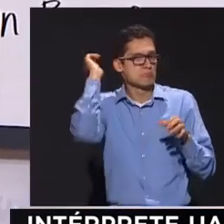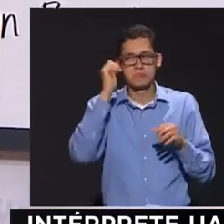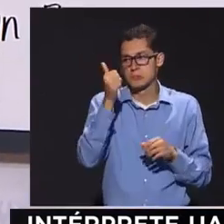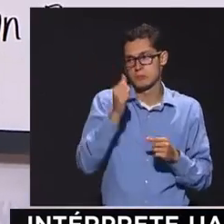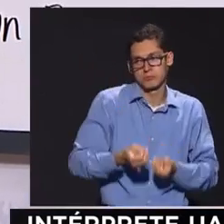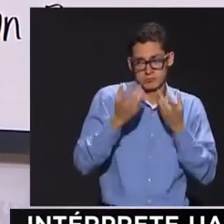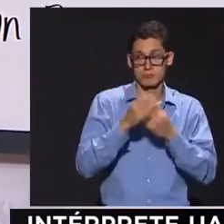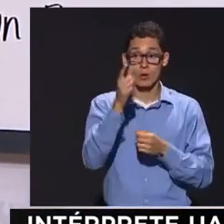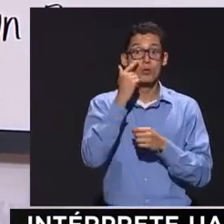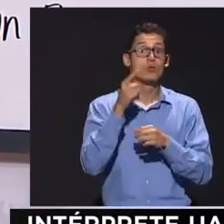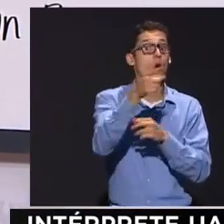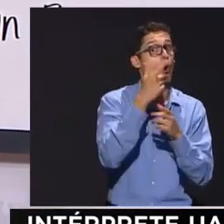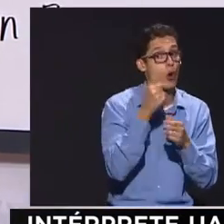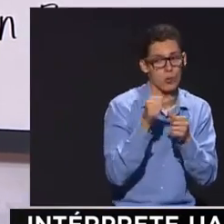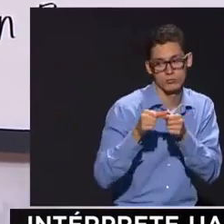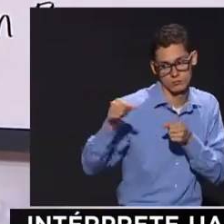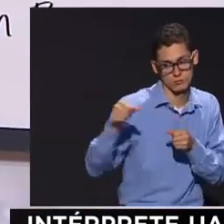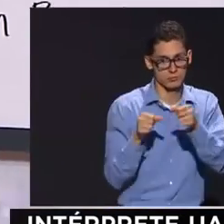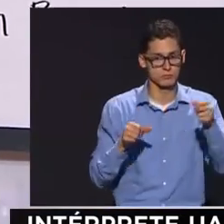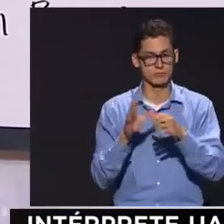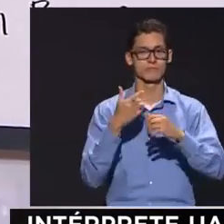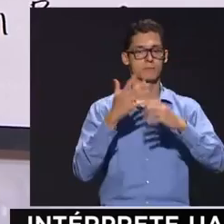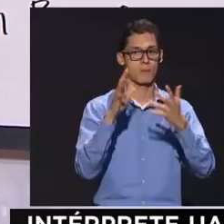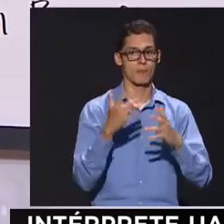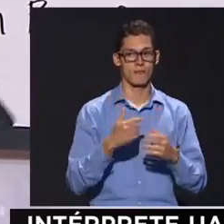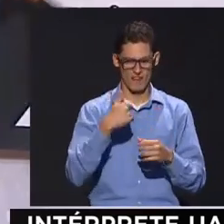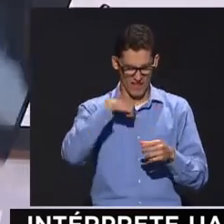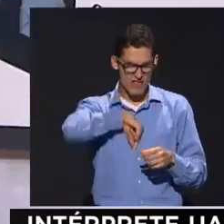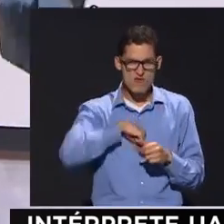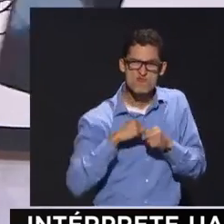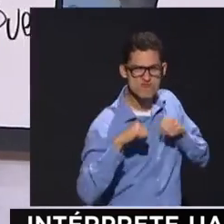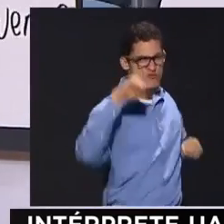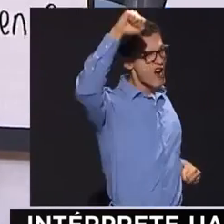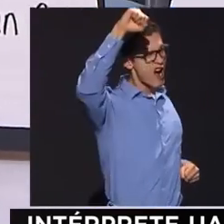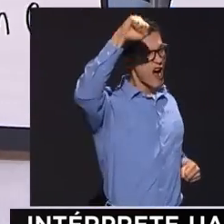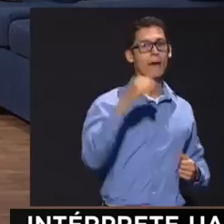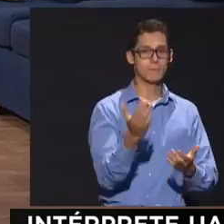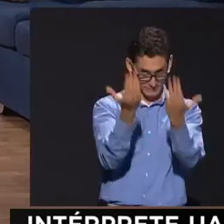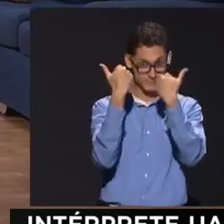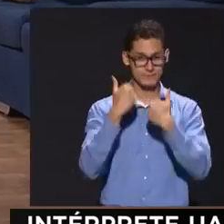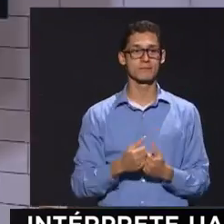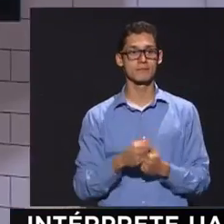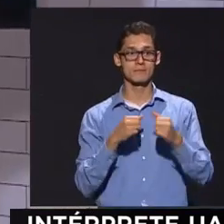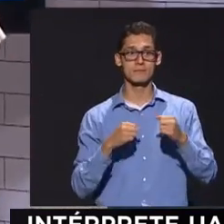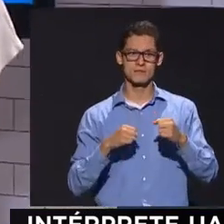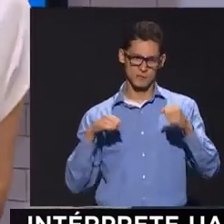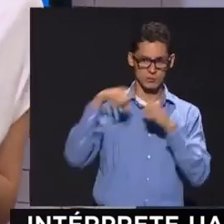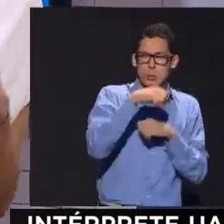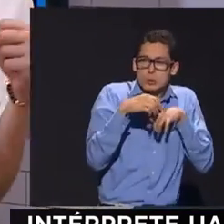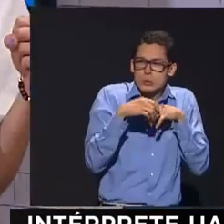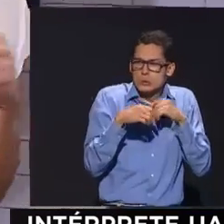vamos a medir nuestros movimientos listos pero vamos a tratar de que no salga ese superior que tenemos vamos a cualquiera que el frente fuerte